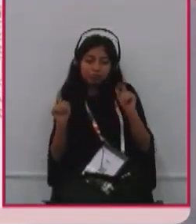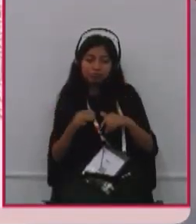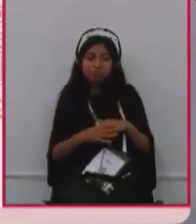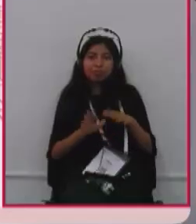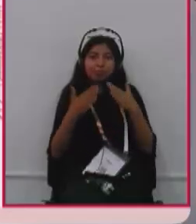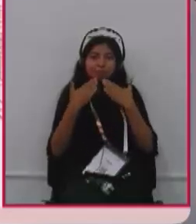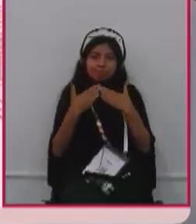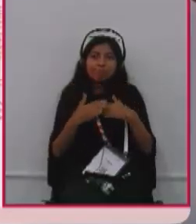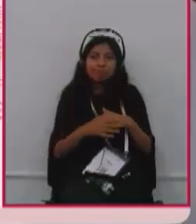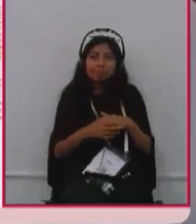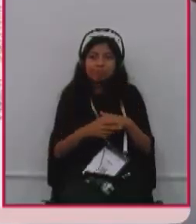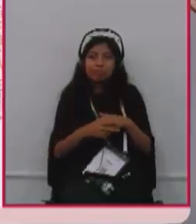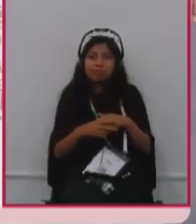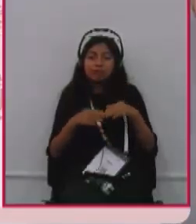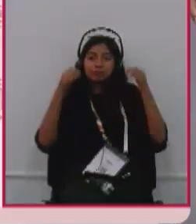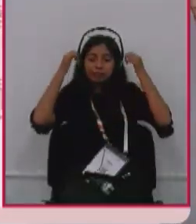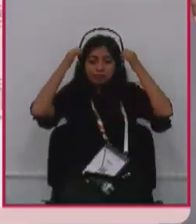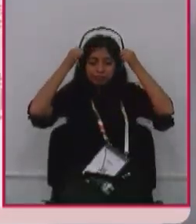muchas gracias.